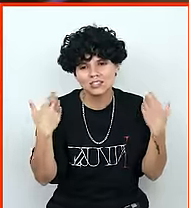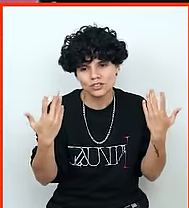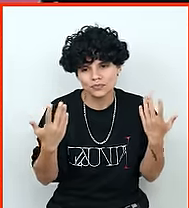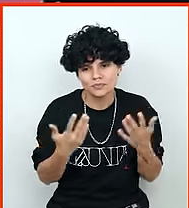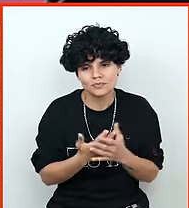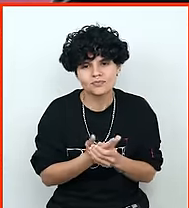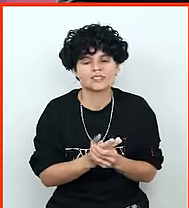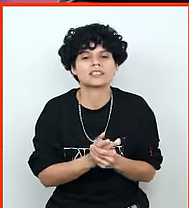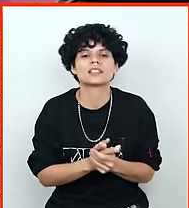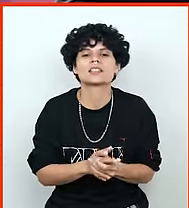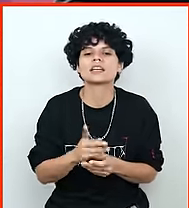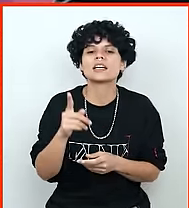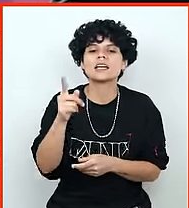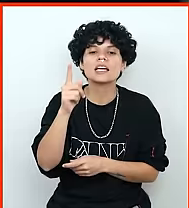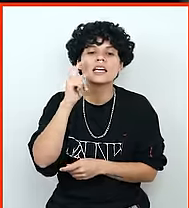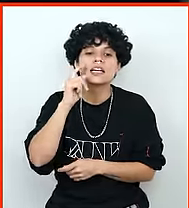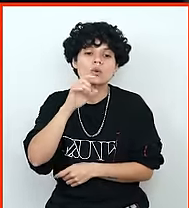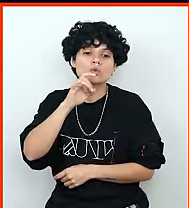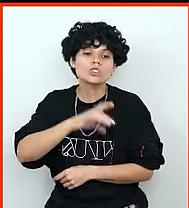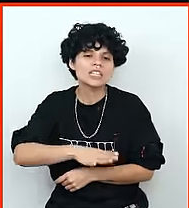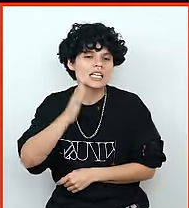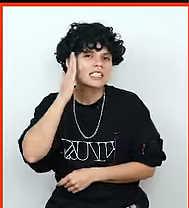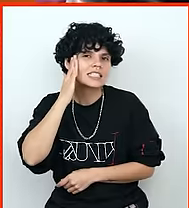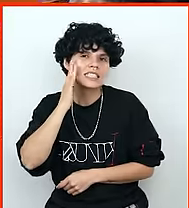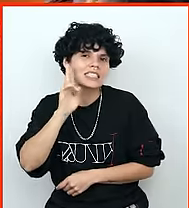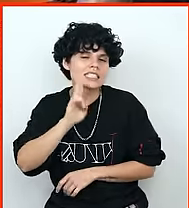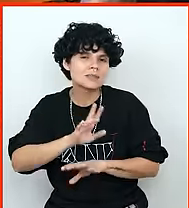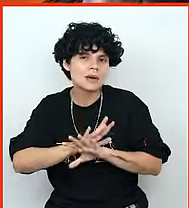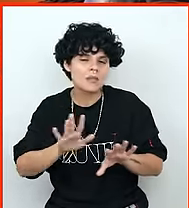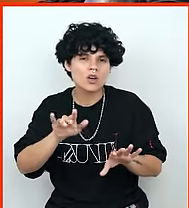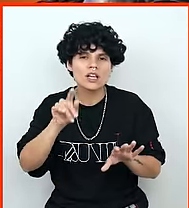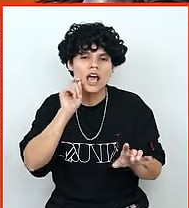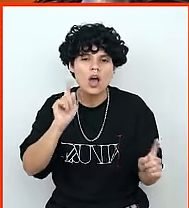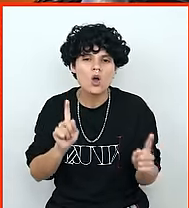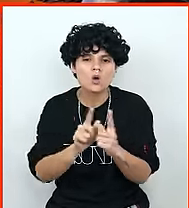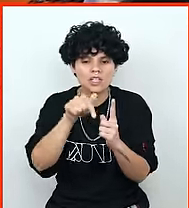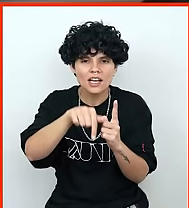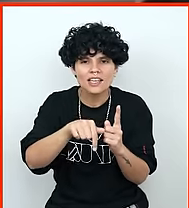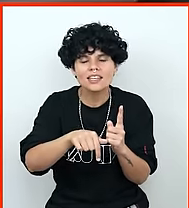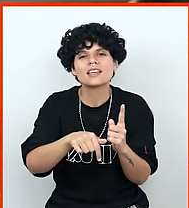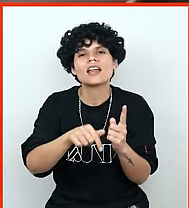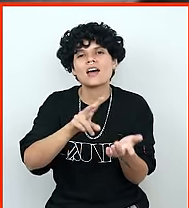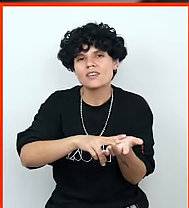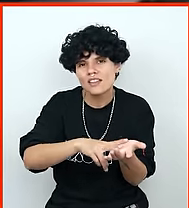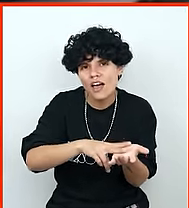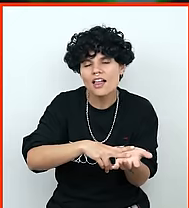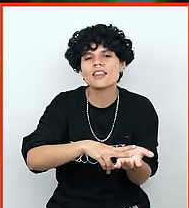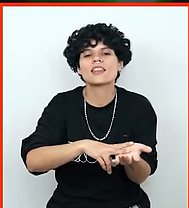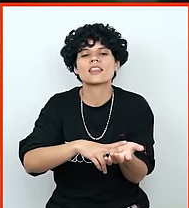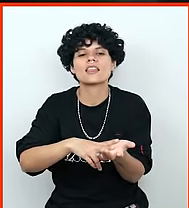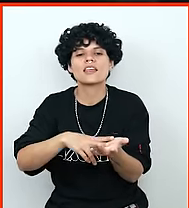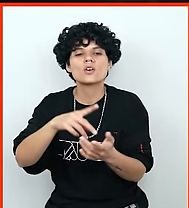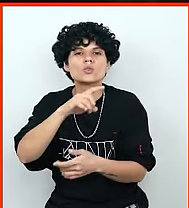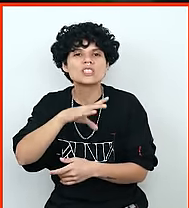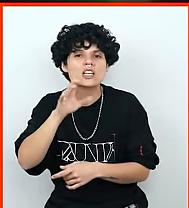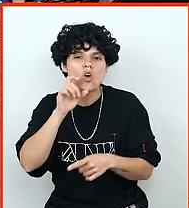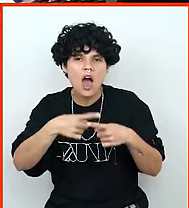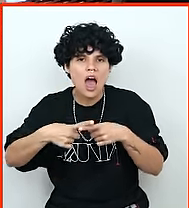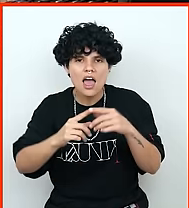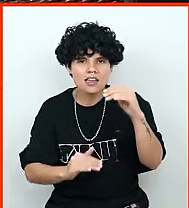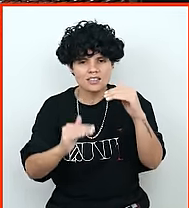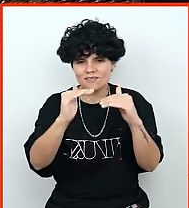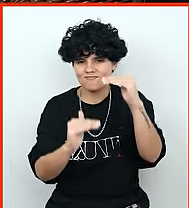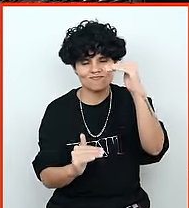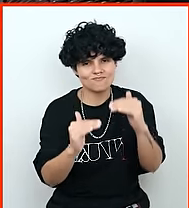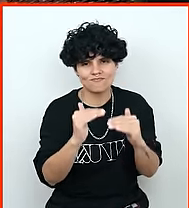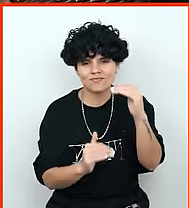Vamos. Encuentra la verdad de un Chile sin memoria, un estrato sin equidad. Oculta, esconde, reescribe